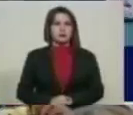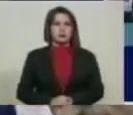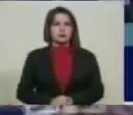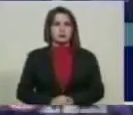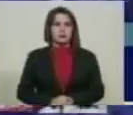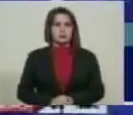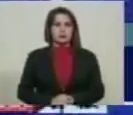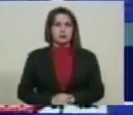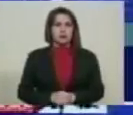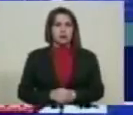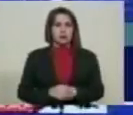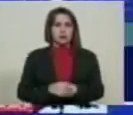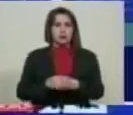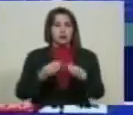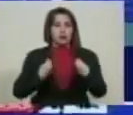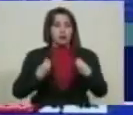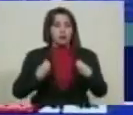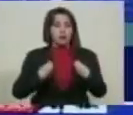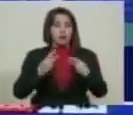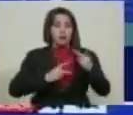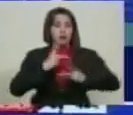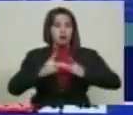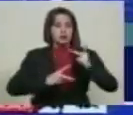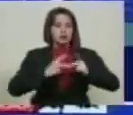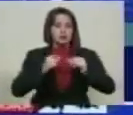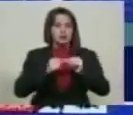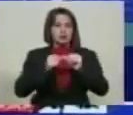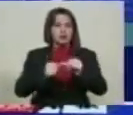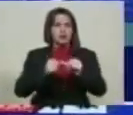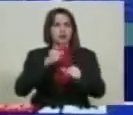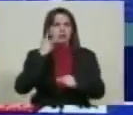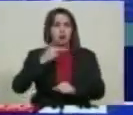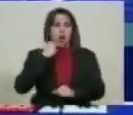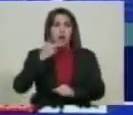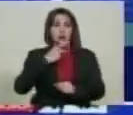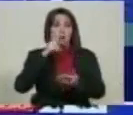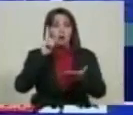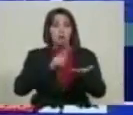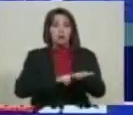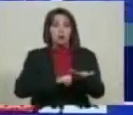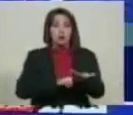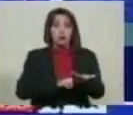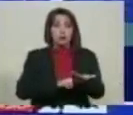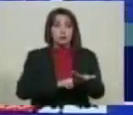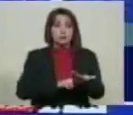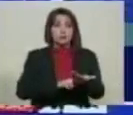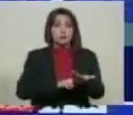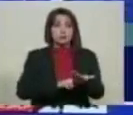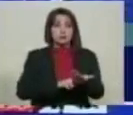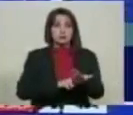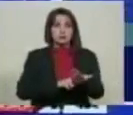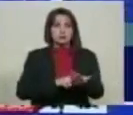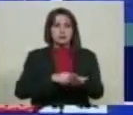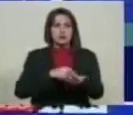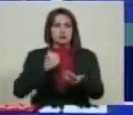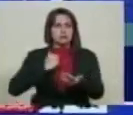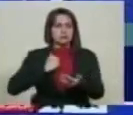Vive un proceso de estabilidad política a prueba de lo que quieran.